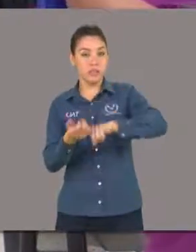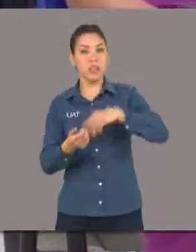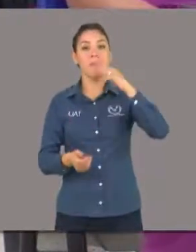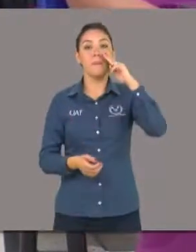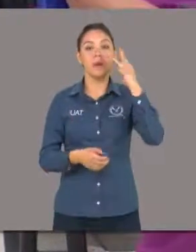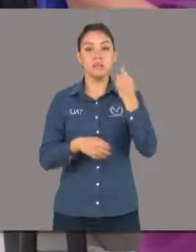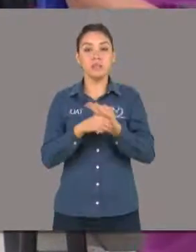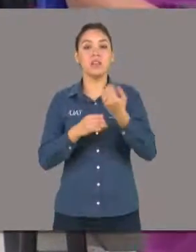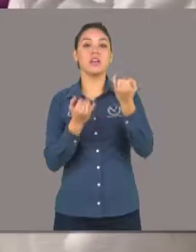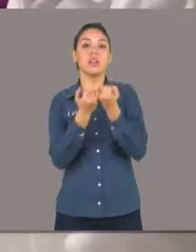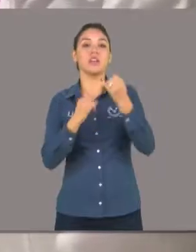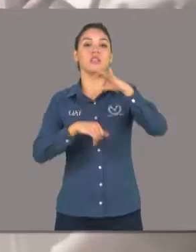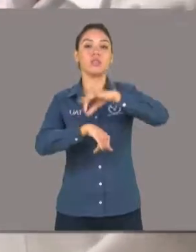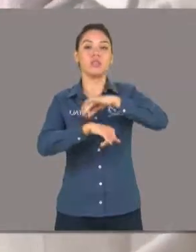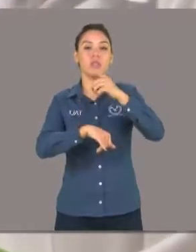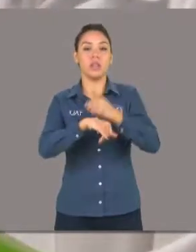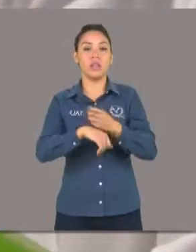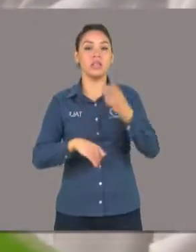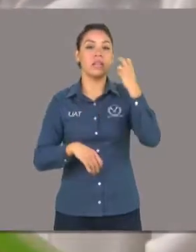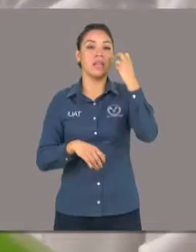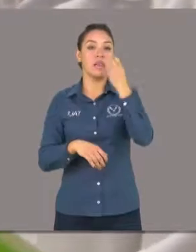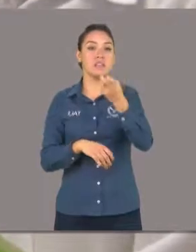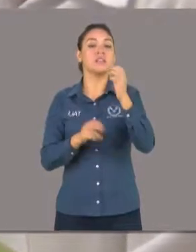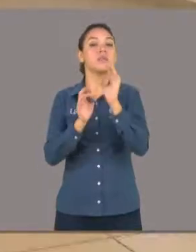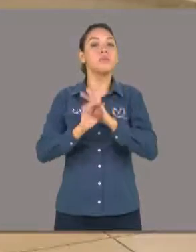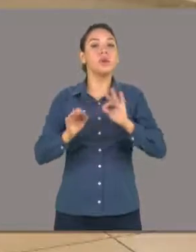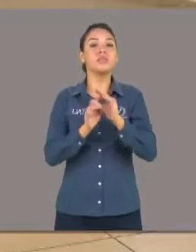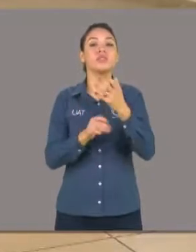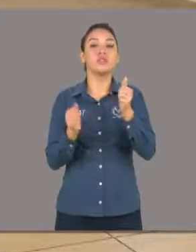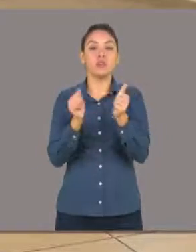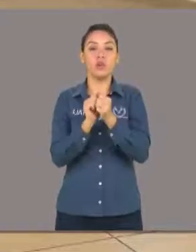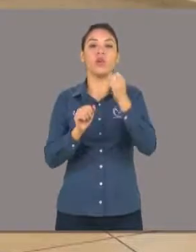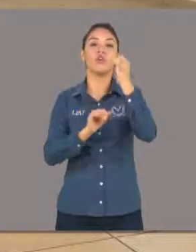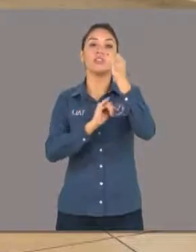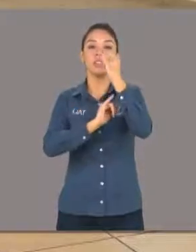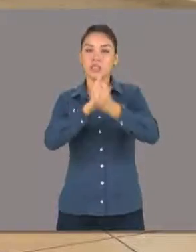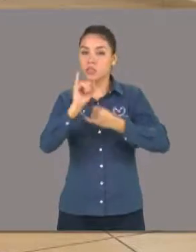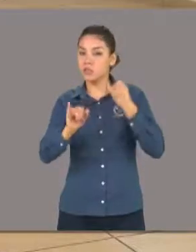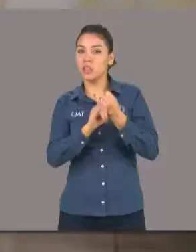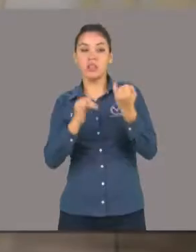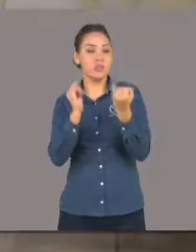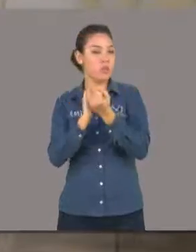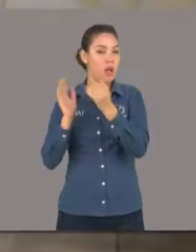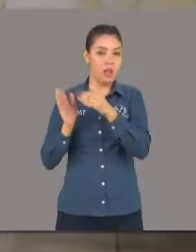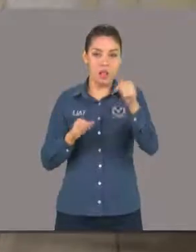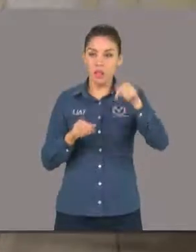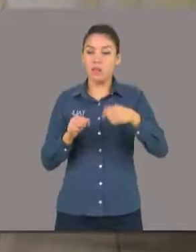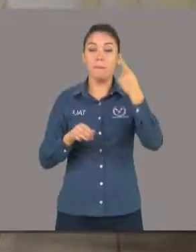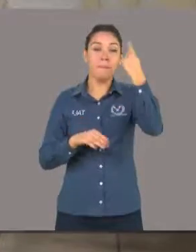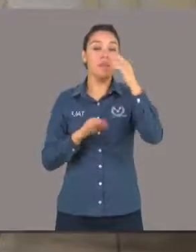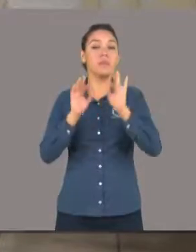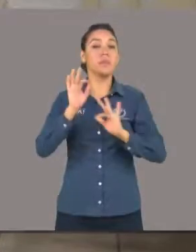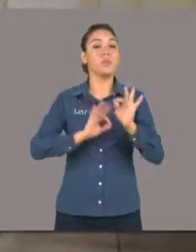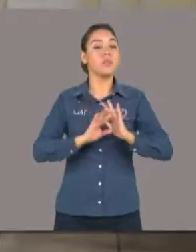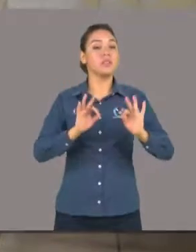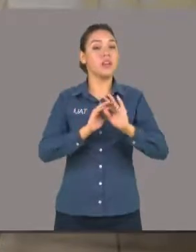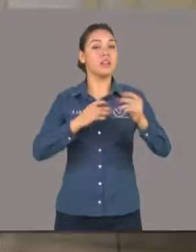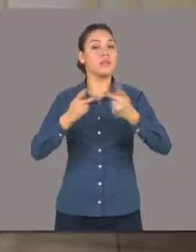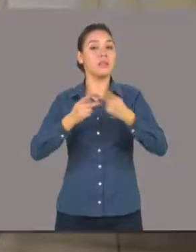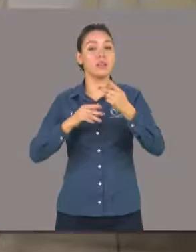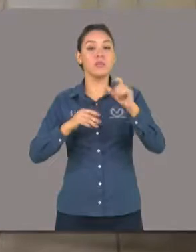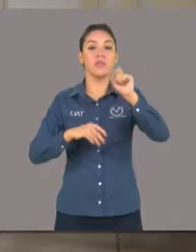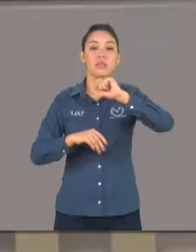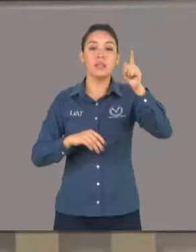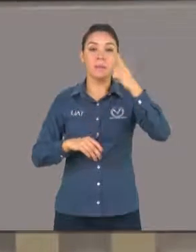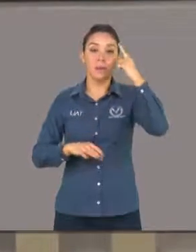disciplina de enfermería. Este programa educativo está acreditado por organismos nacionales e internacionales, ostenta trayectorias académicas superiores a la media nacional